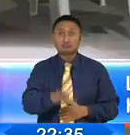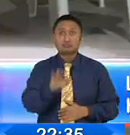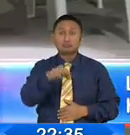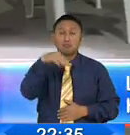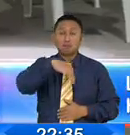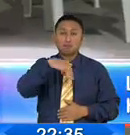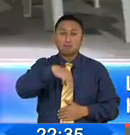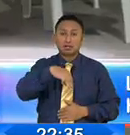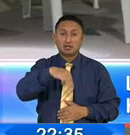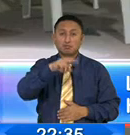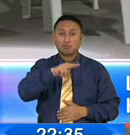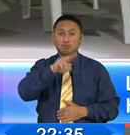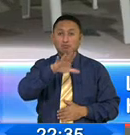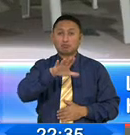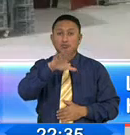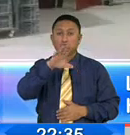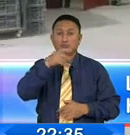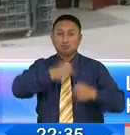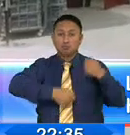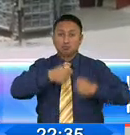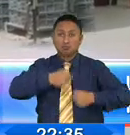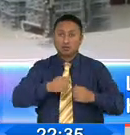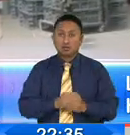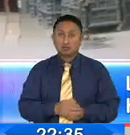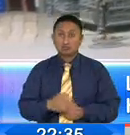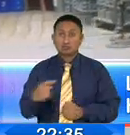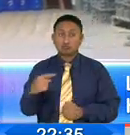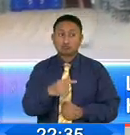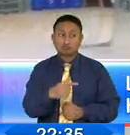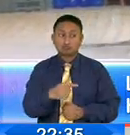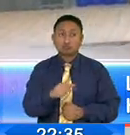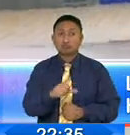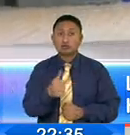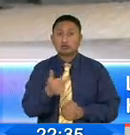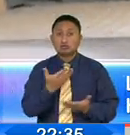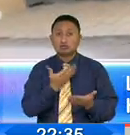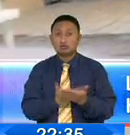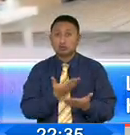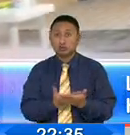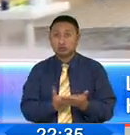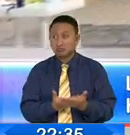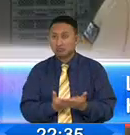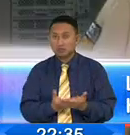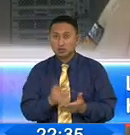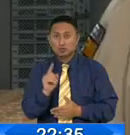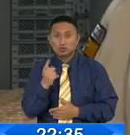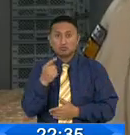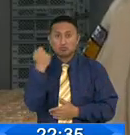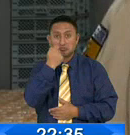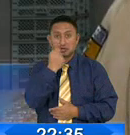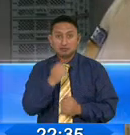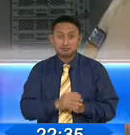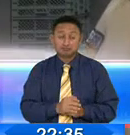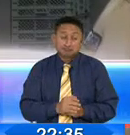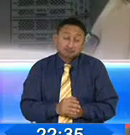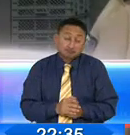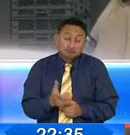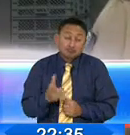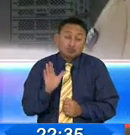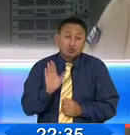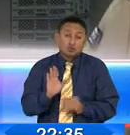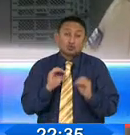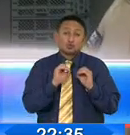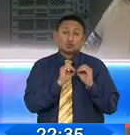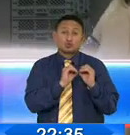martes 25 de mayo y allí no encontraron ningún otro elemento además de la droga. Entendemos que la organización lo alquiló